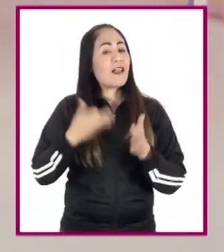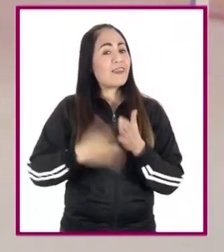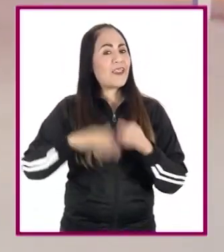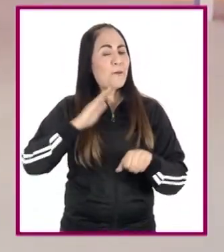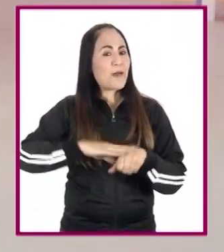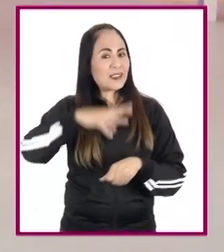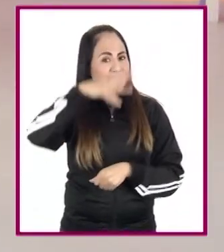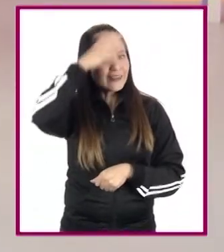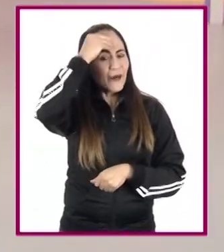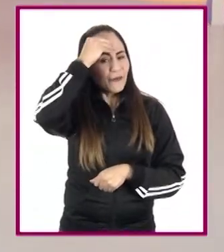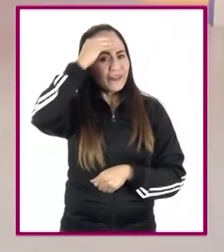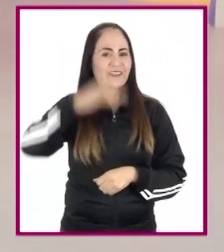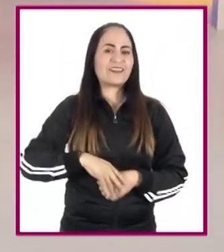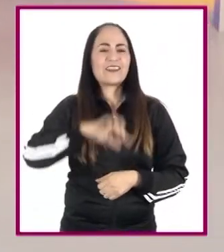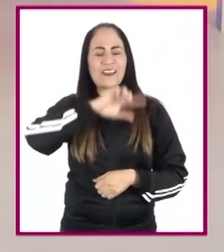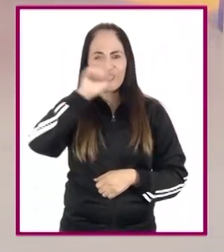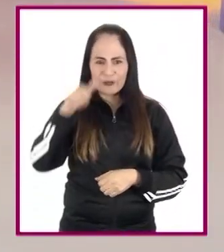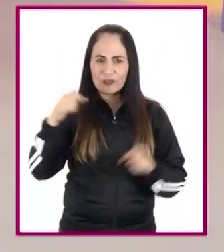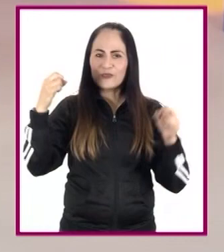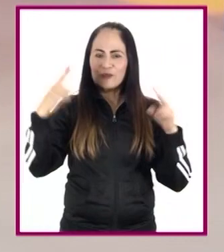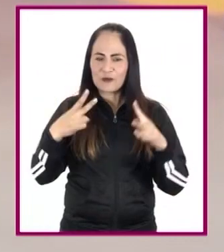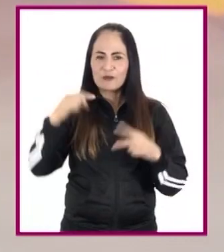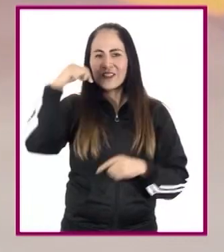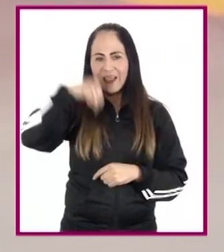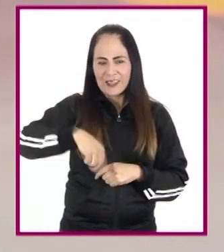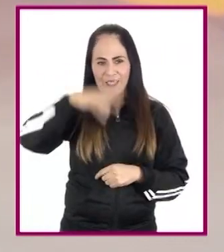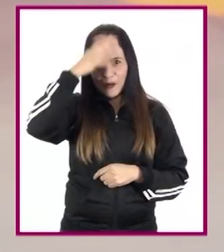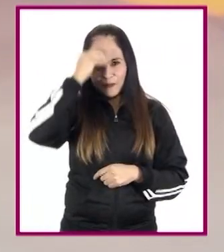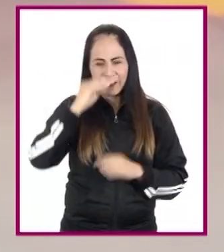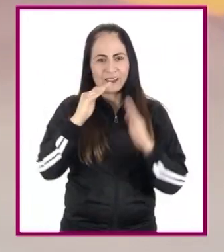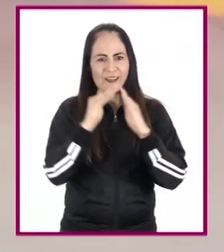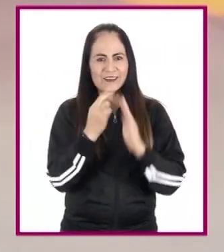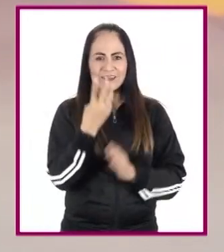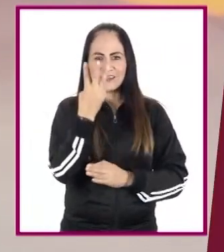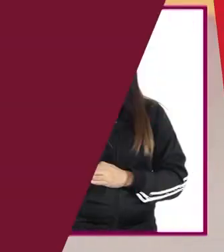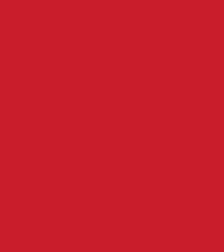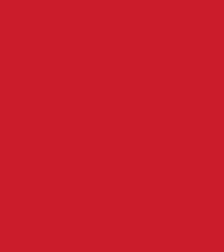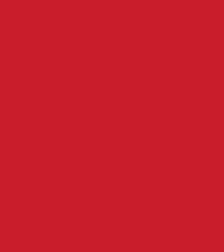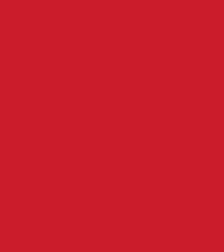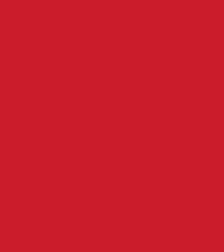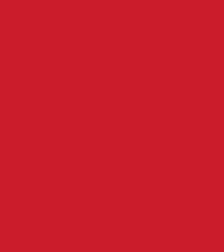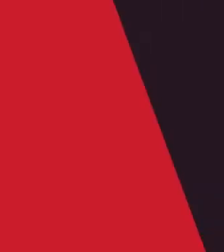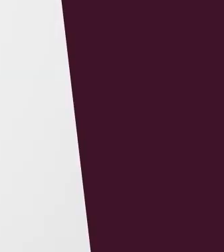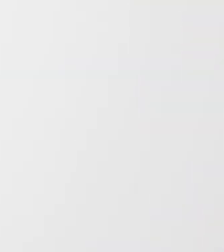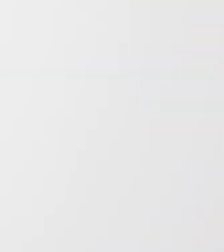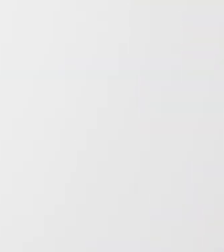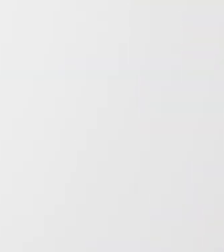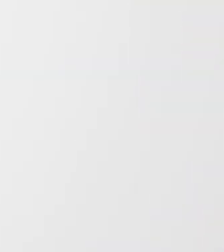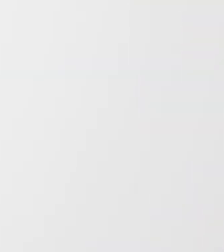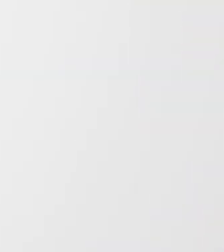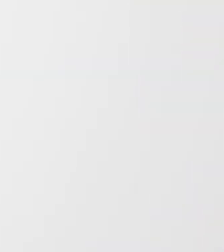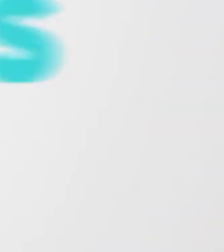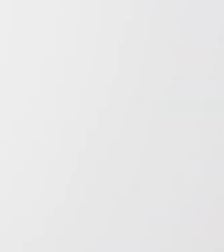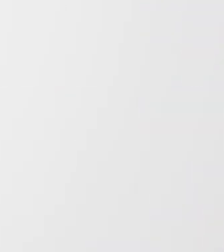y descubrir. Así que nos vemos pronto aquí en Aprende en Casa 3. Hasta la próxima.